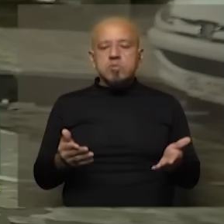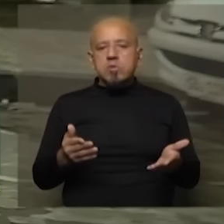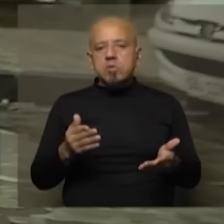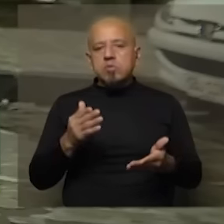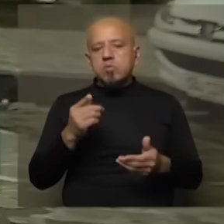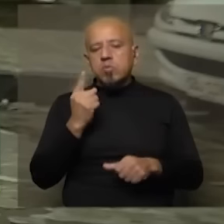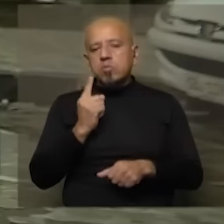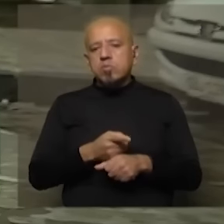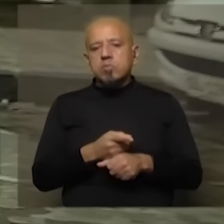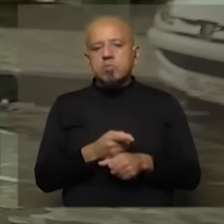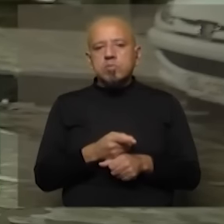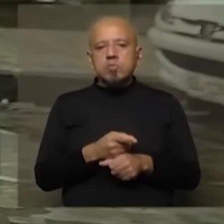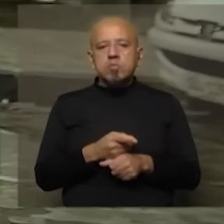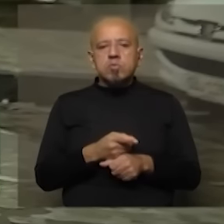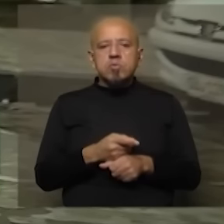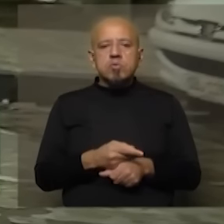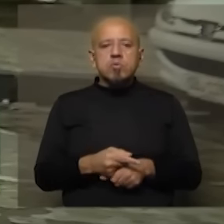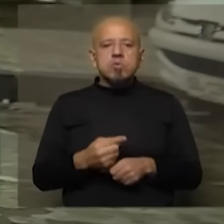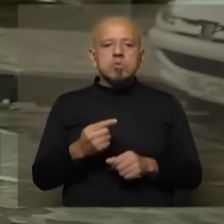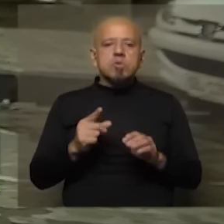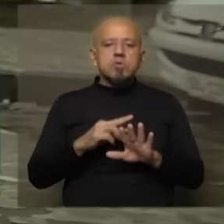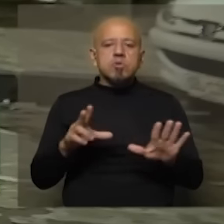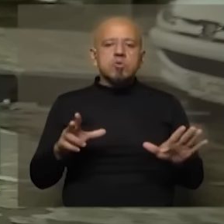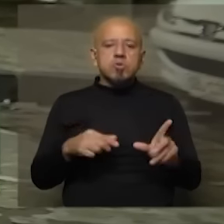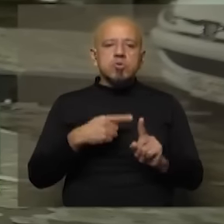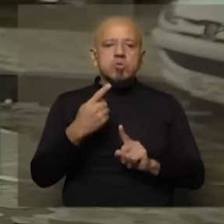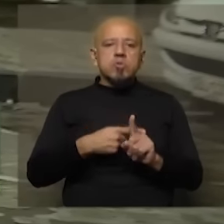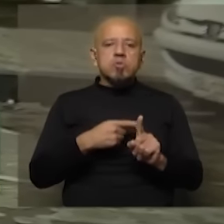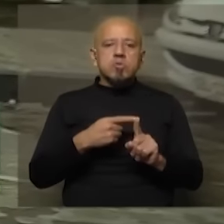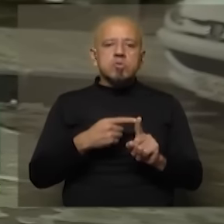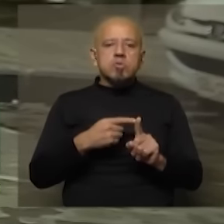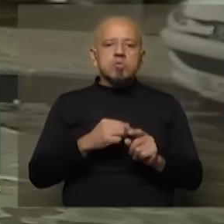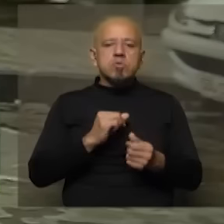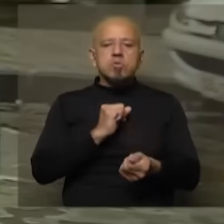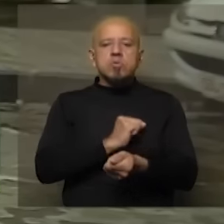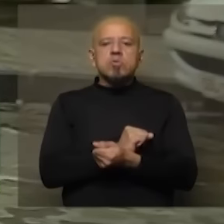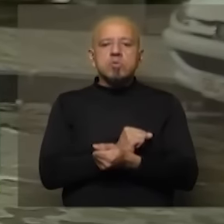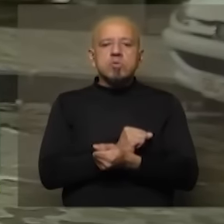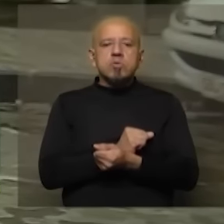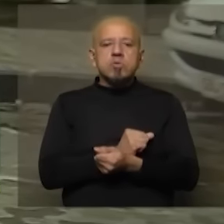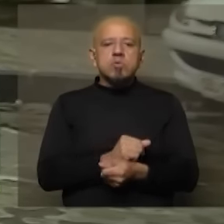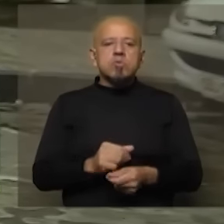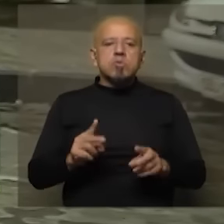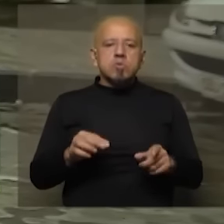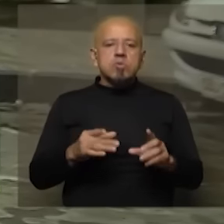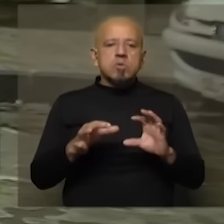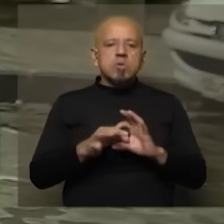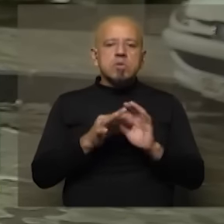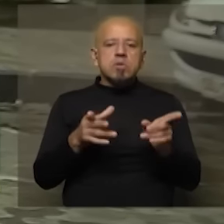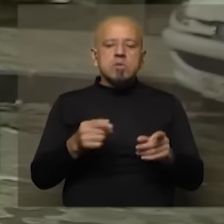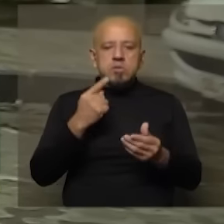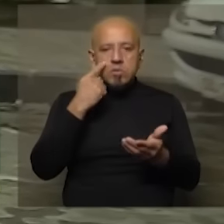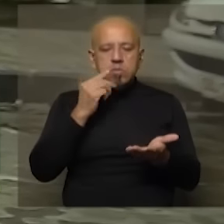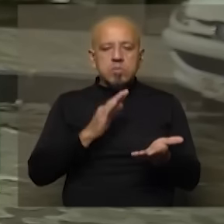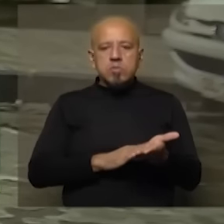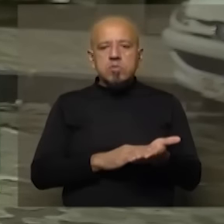con la condena de 18 meses de prisión sustituida por régimen de libertad a prueba, lo que